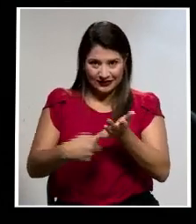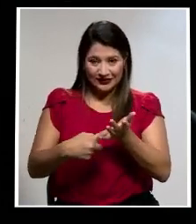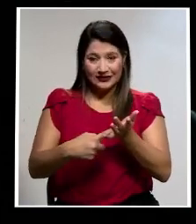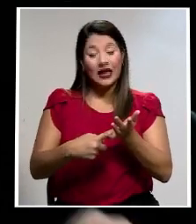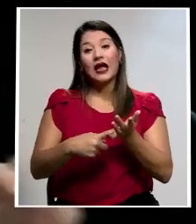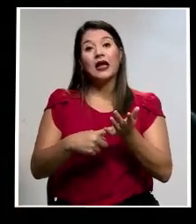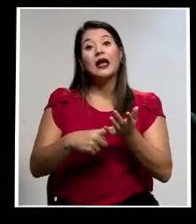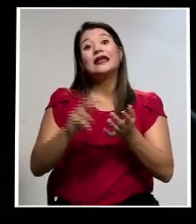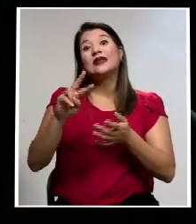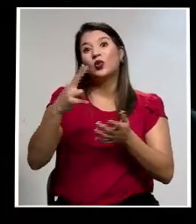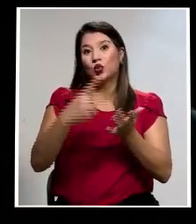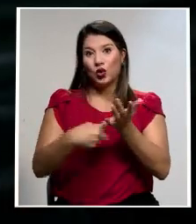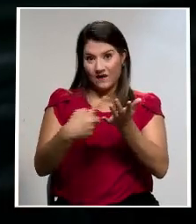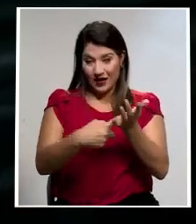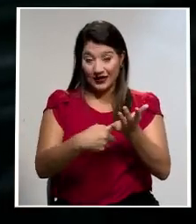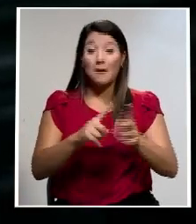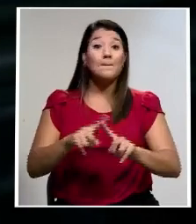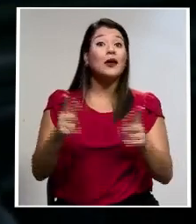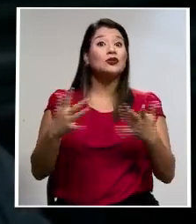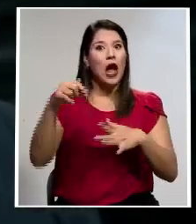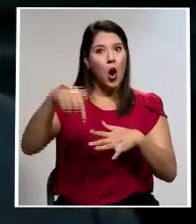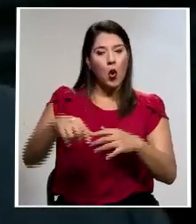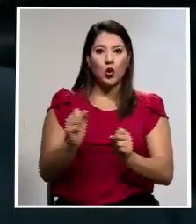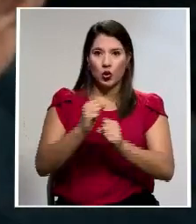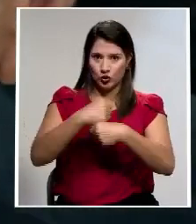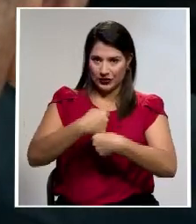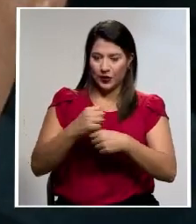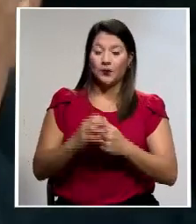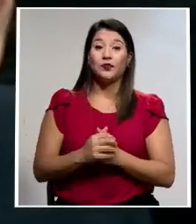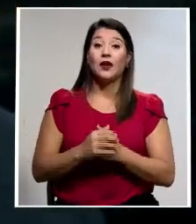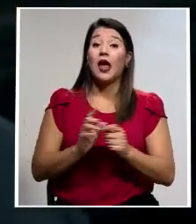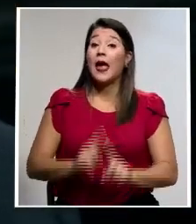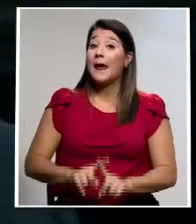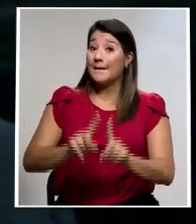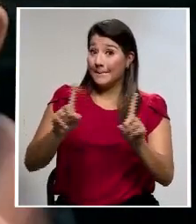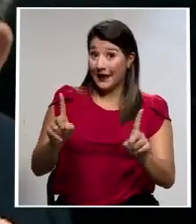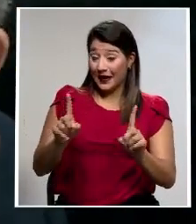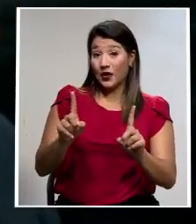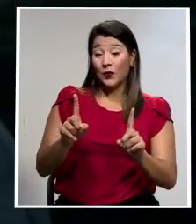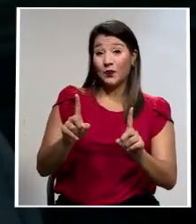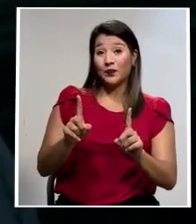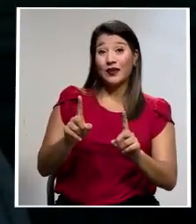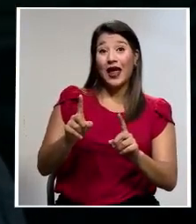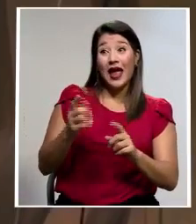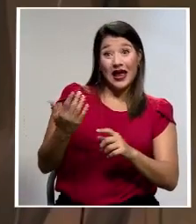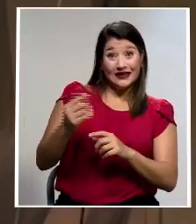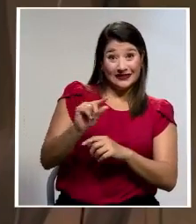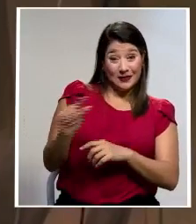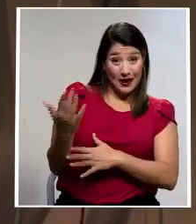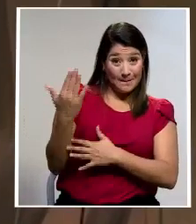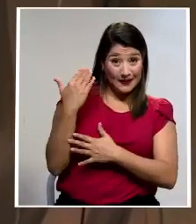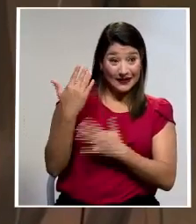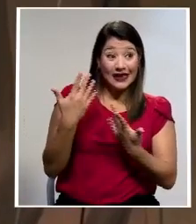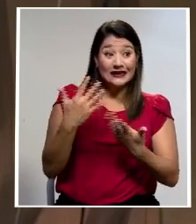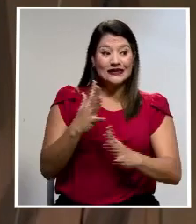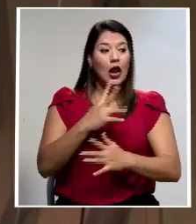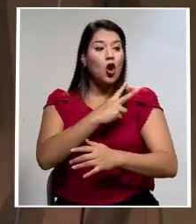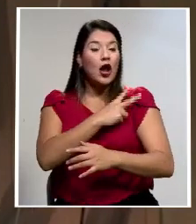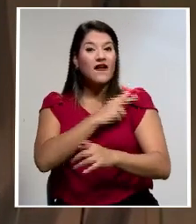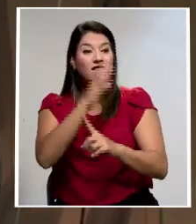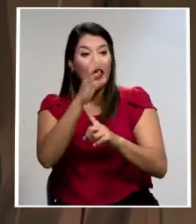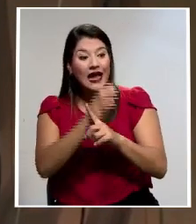Económicos, OCDE. Sin embargo, un nuevo problema iba a surgir, y es que ese mismo día, y a pesar de que ya los jefes de fracción se habían